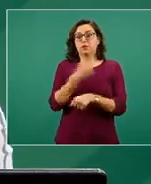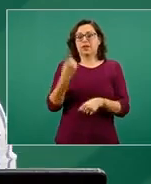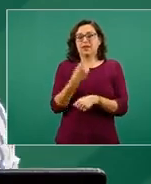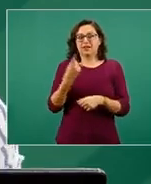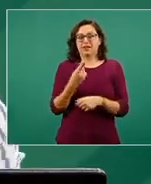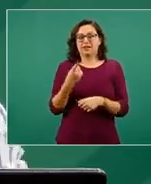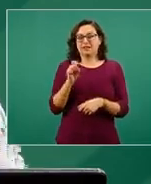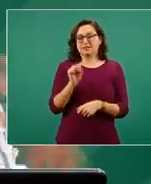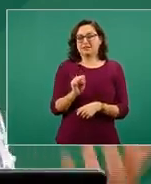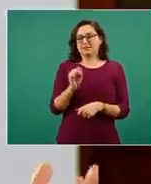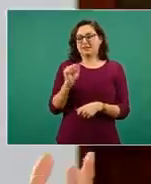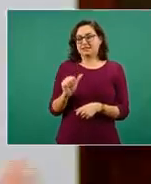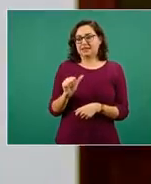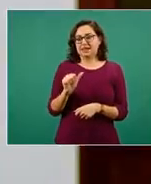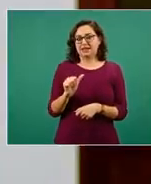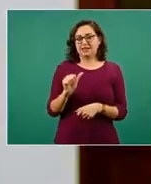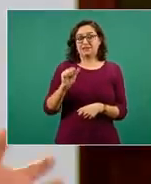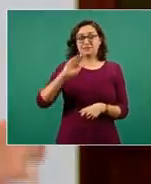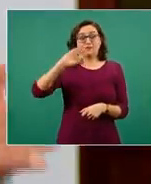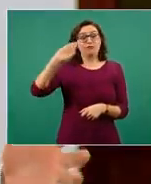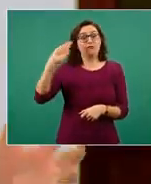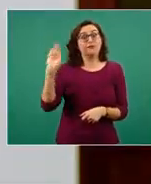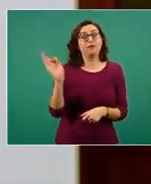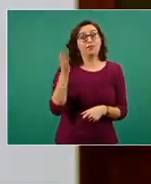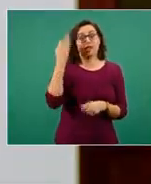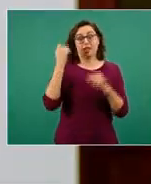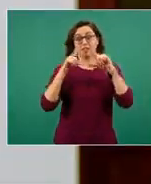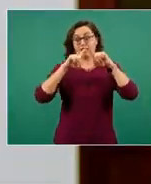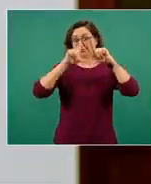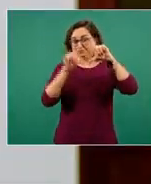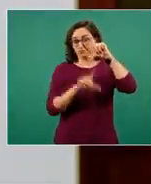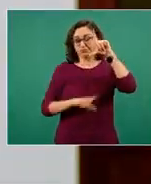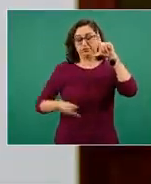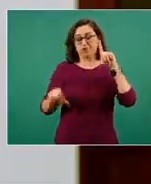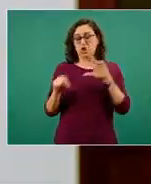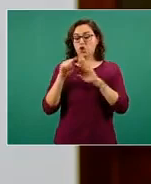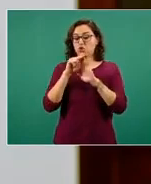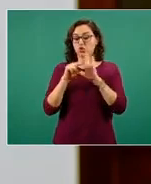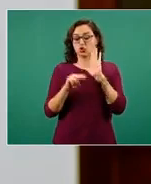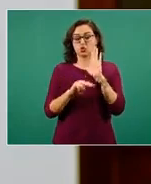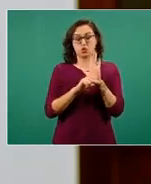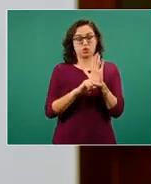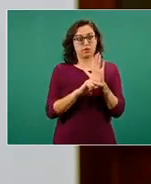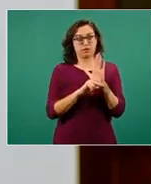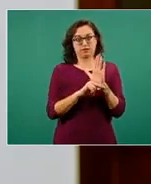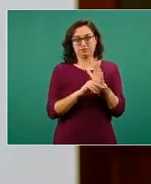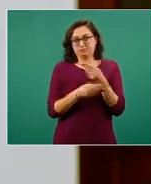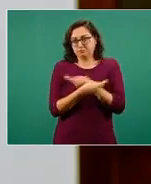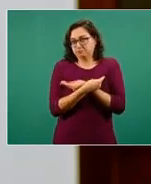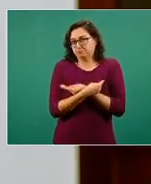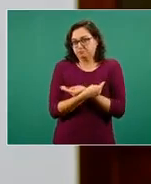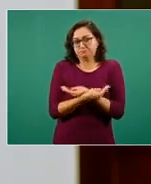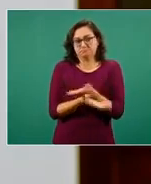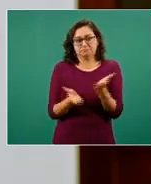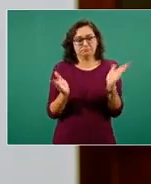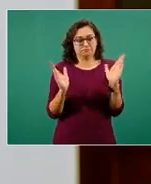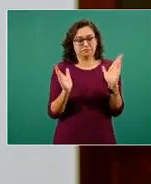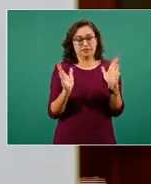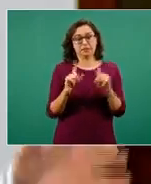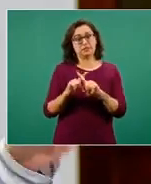México tiene una función normativa y, excepto en el caso de los Institutos Nacionales de Salud y hospitales de alta